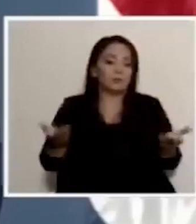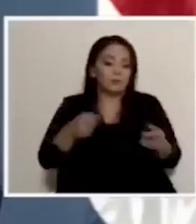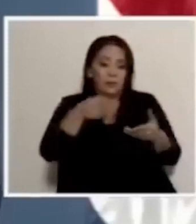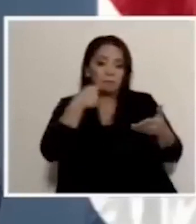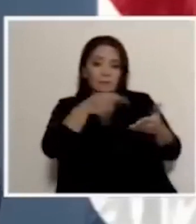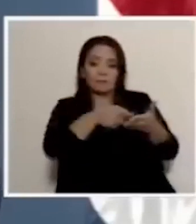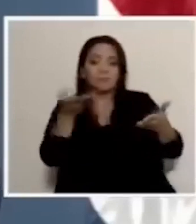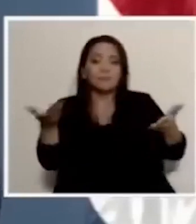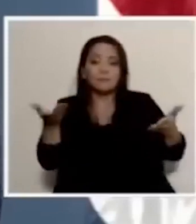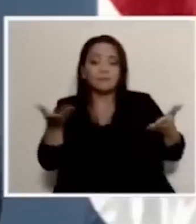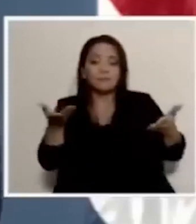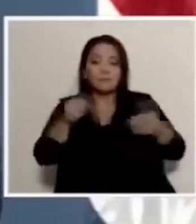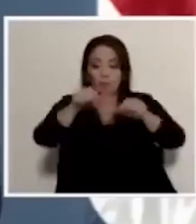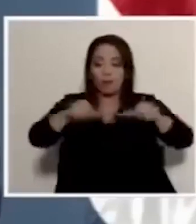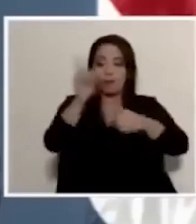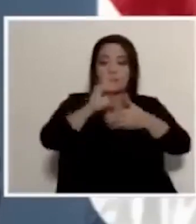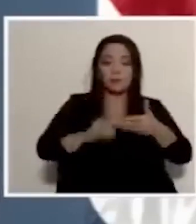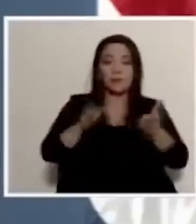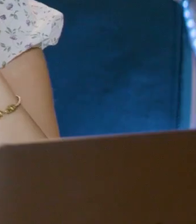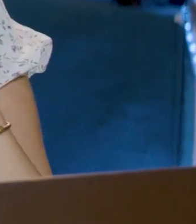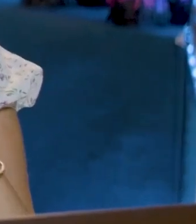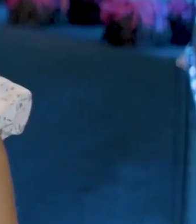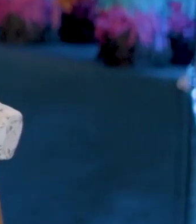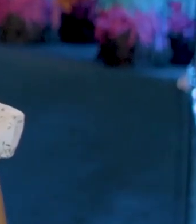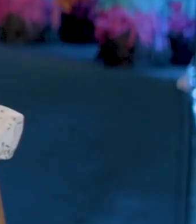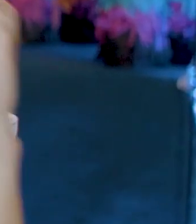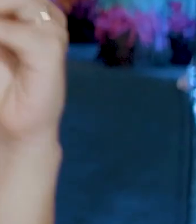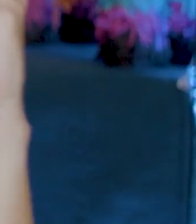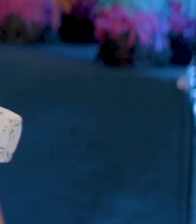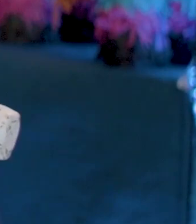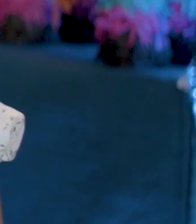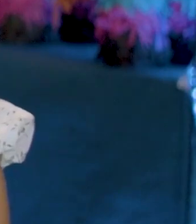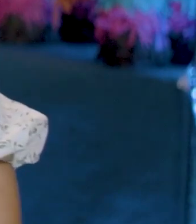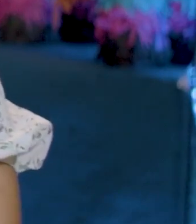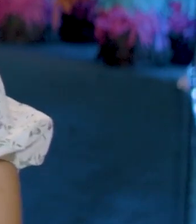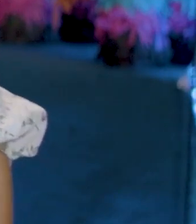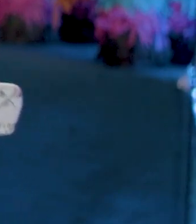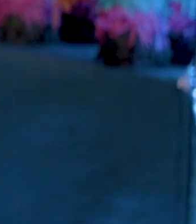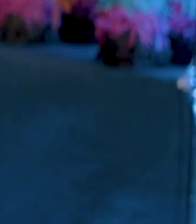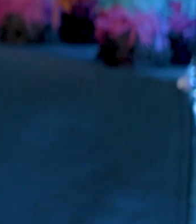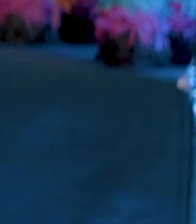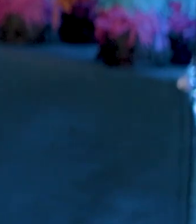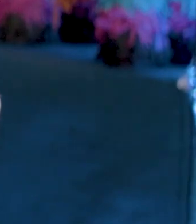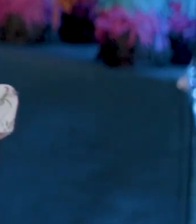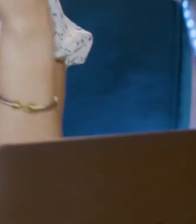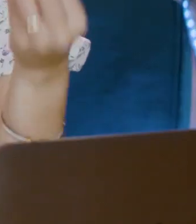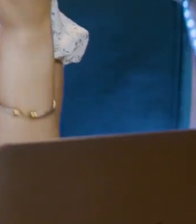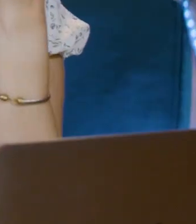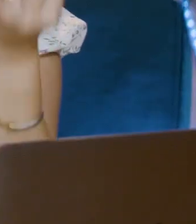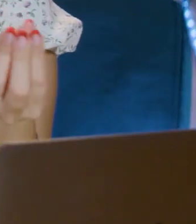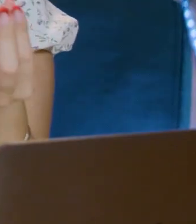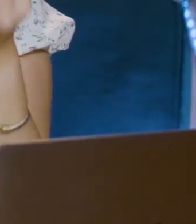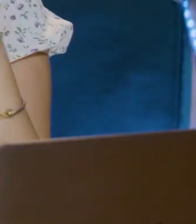del área de diseño y el área de preparación sobre ese lote. O sea, escuchen, esa es la conclusión sobre ese lote.